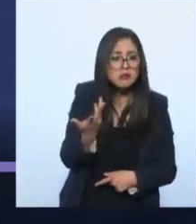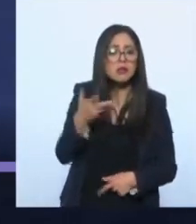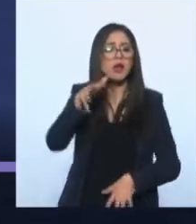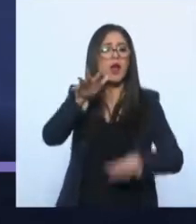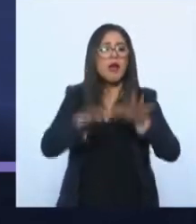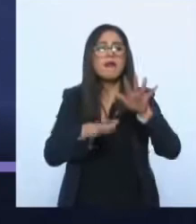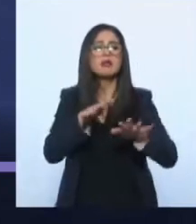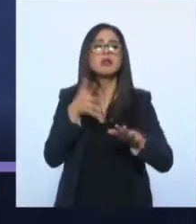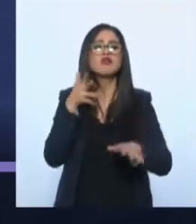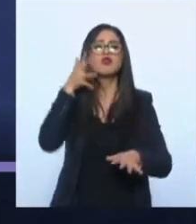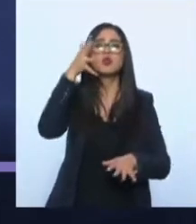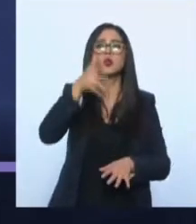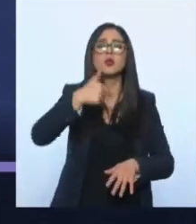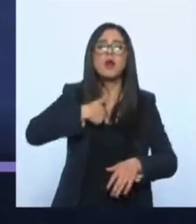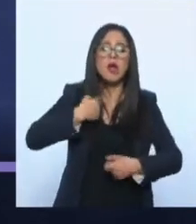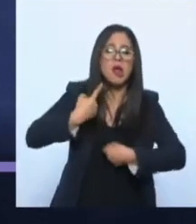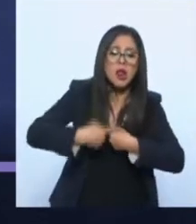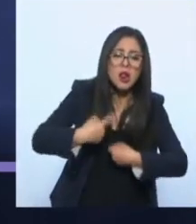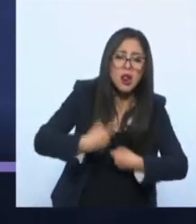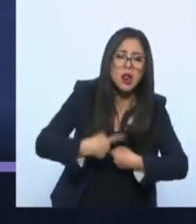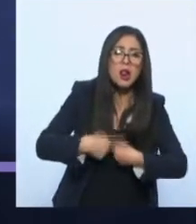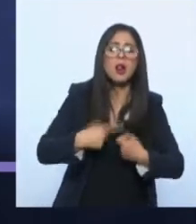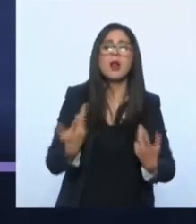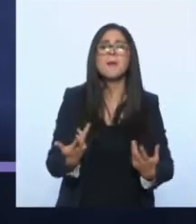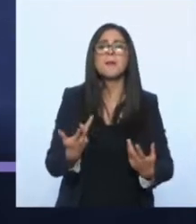con enfermedades, no llegamos